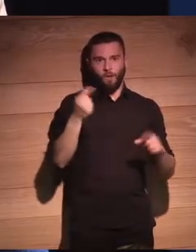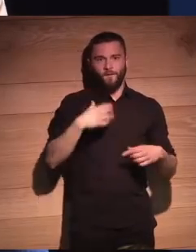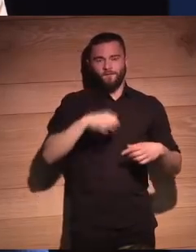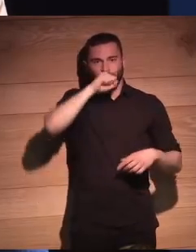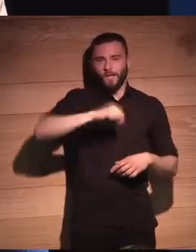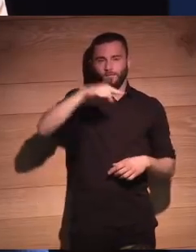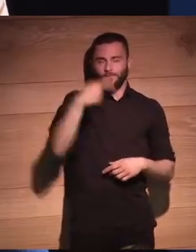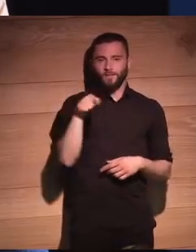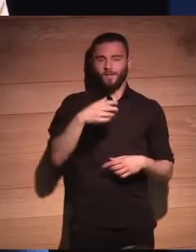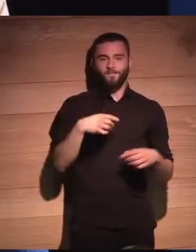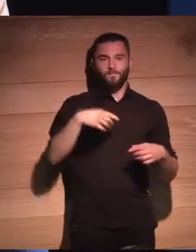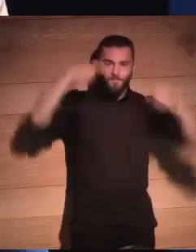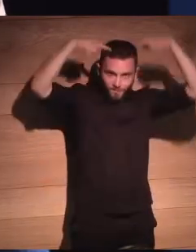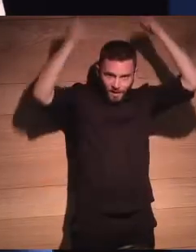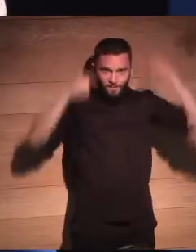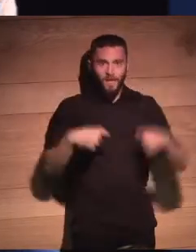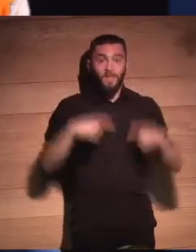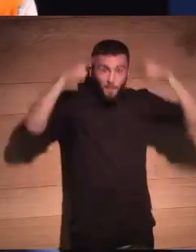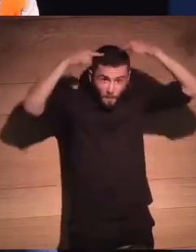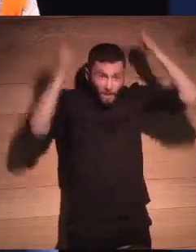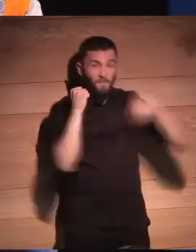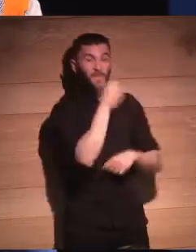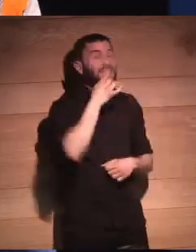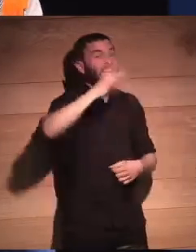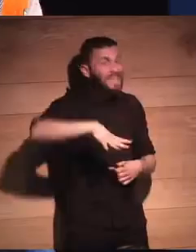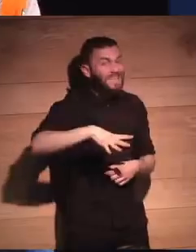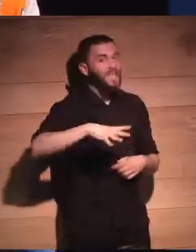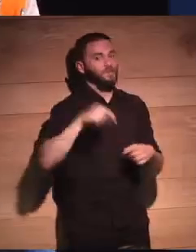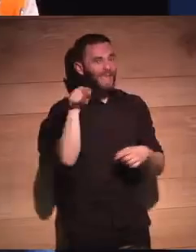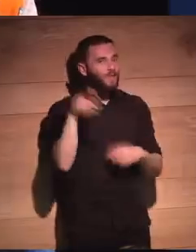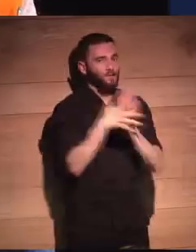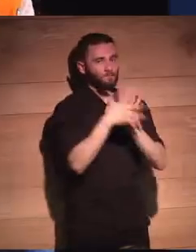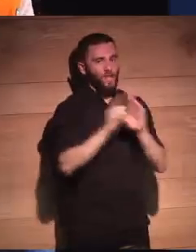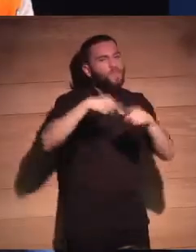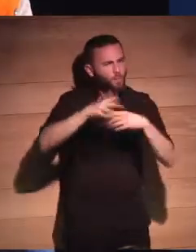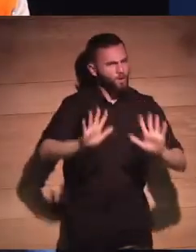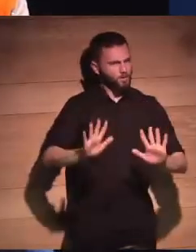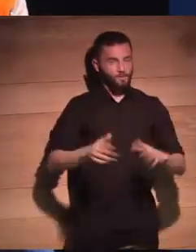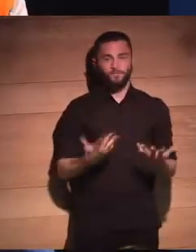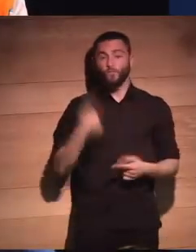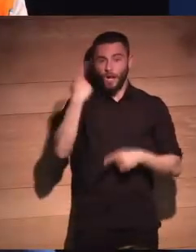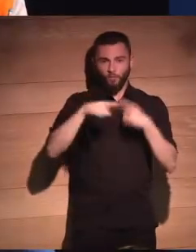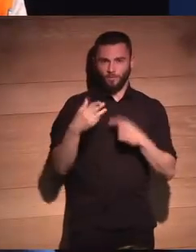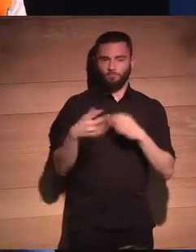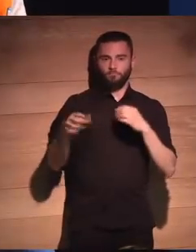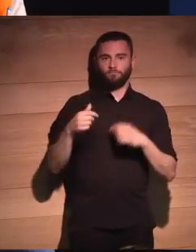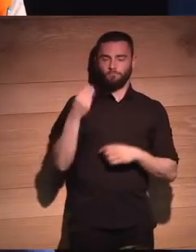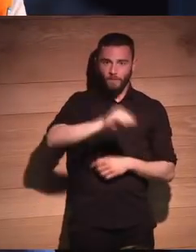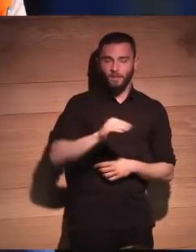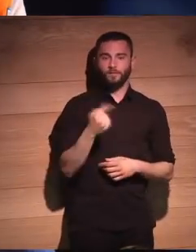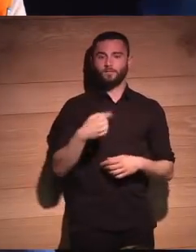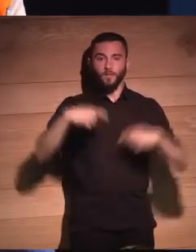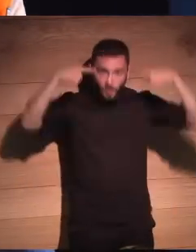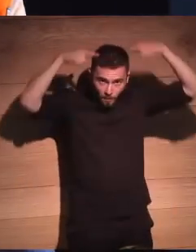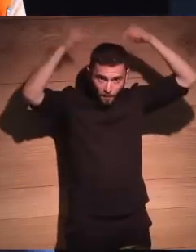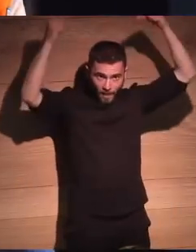explica quién matará a Batman. Lo dejamos ahí para luego. Quería decir solo una cosa más. Batman es como un segundo